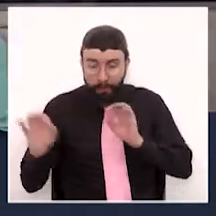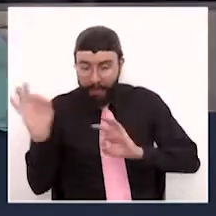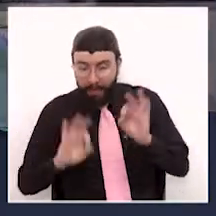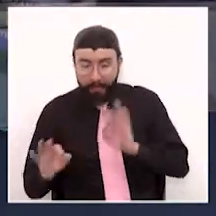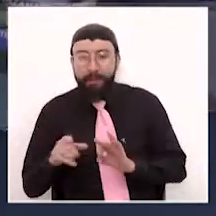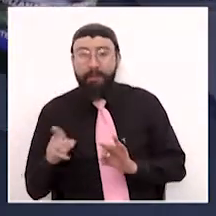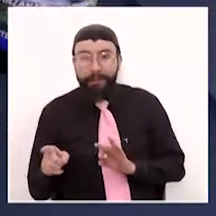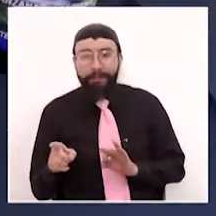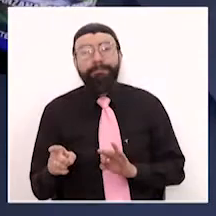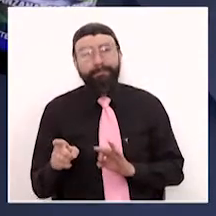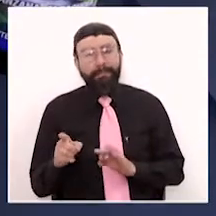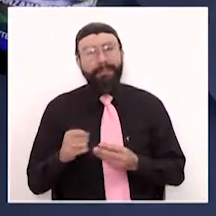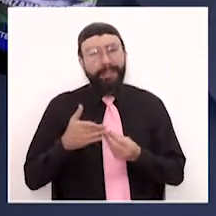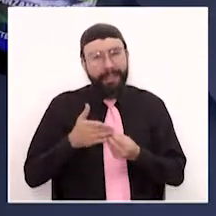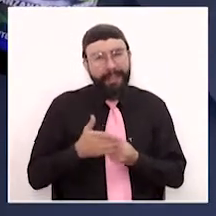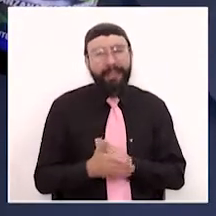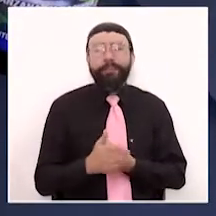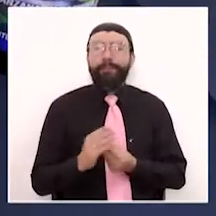vegano.